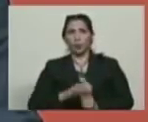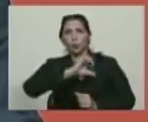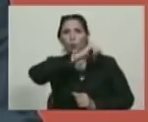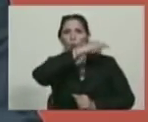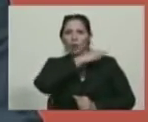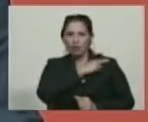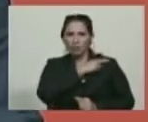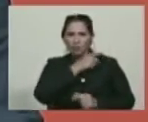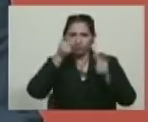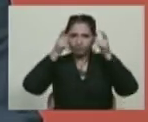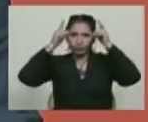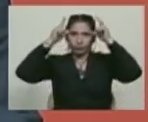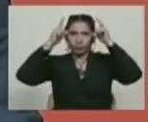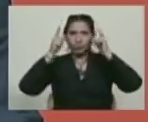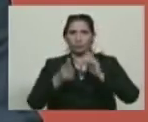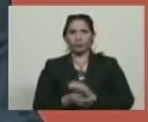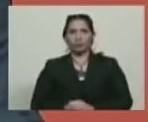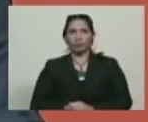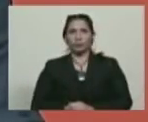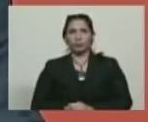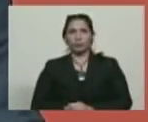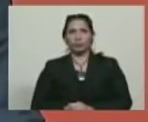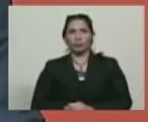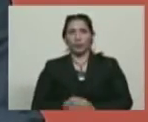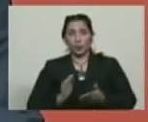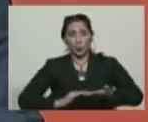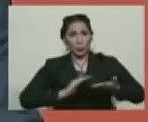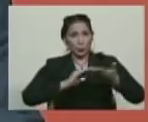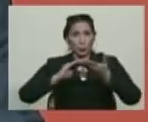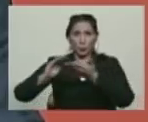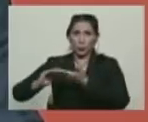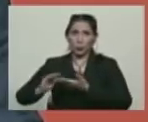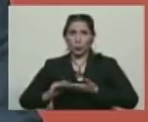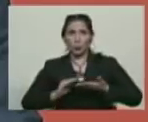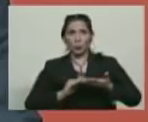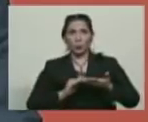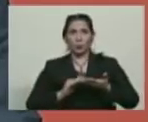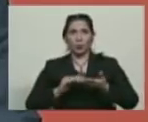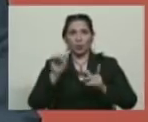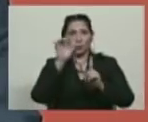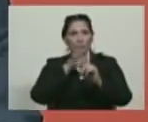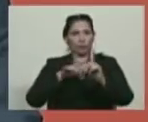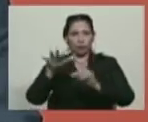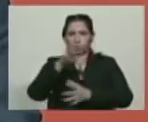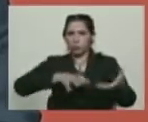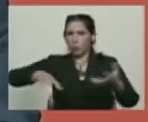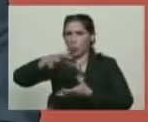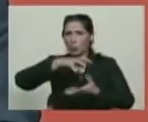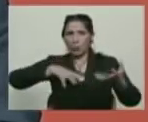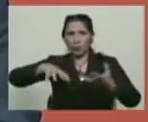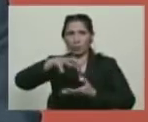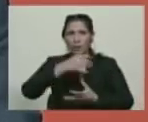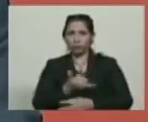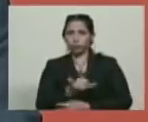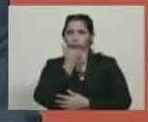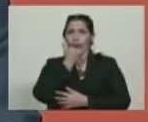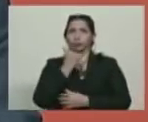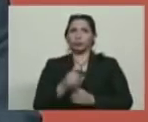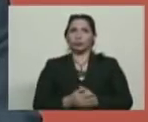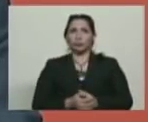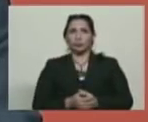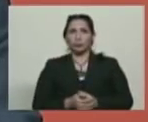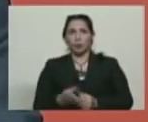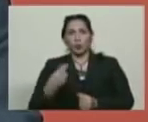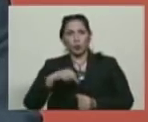mataderos para corregir las distorsiones y perturbaciones que habíamos